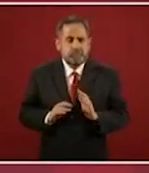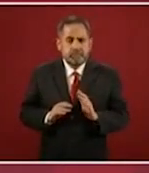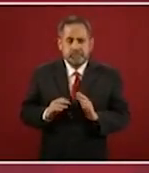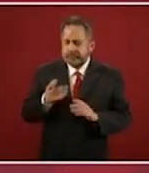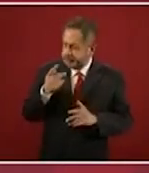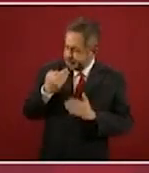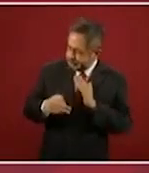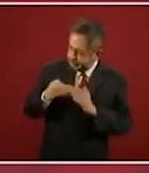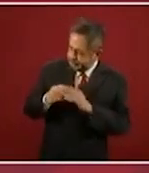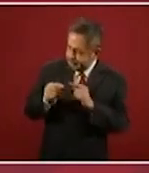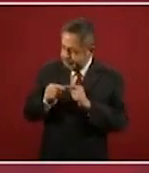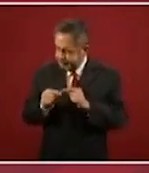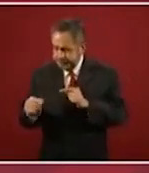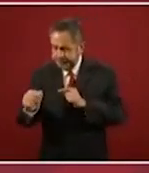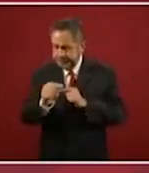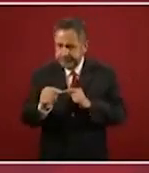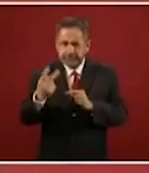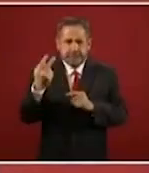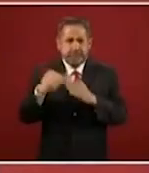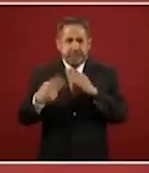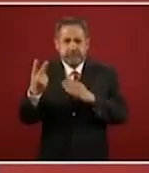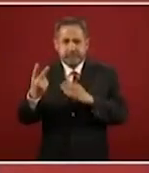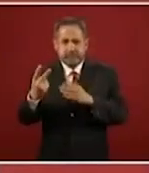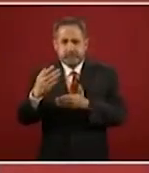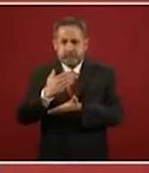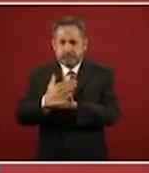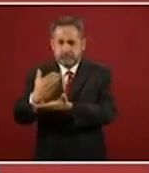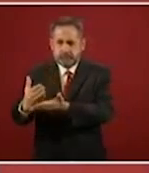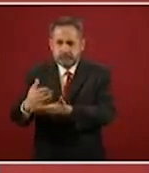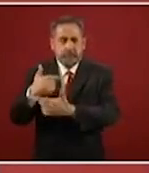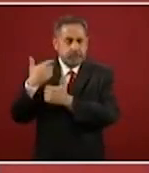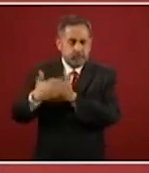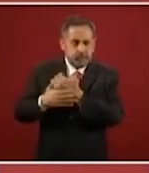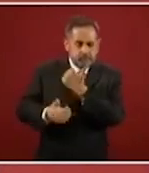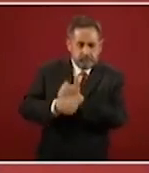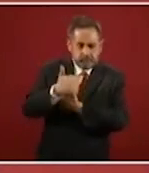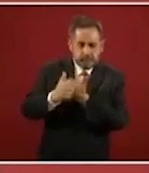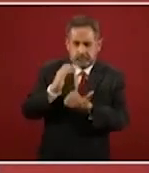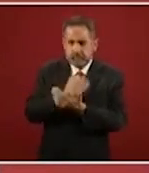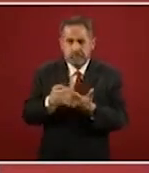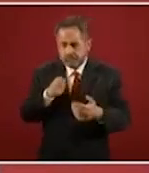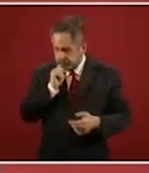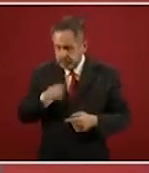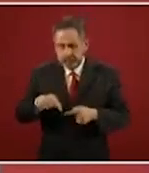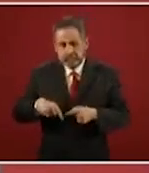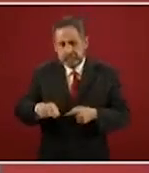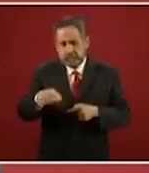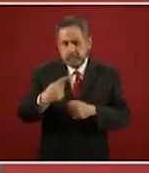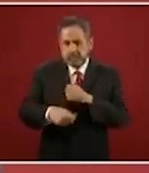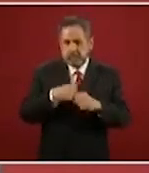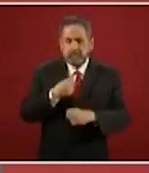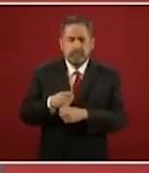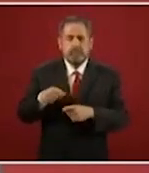Van a quedar pendientes 2 tramos, pero para licitarse este mismo año.